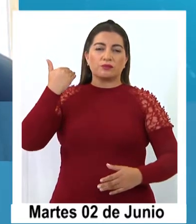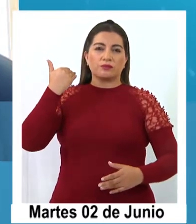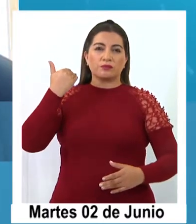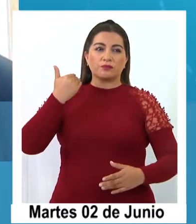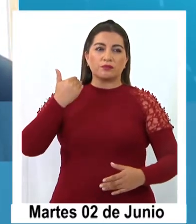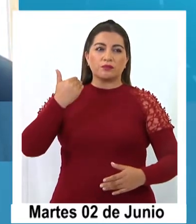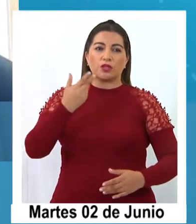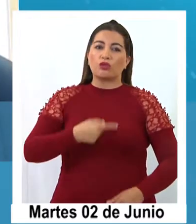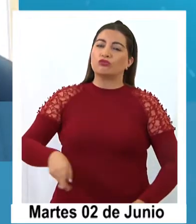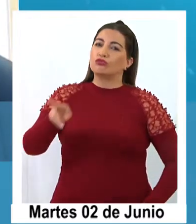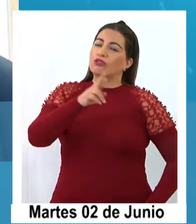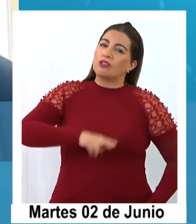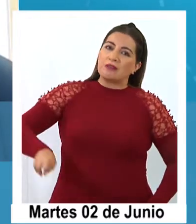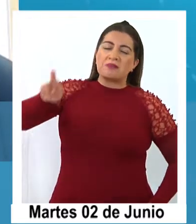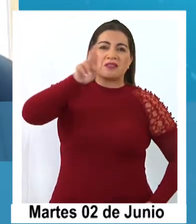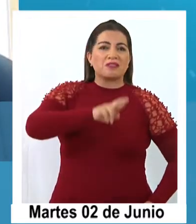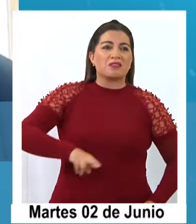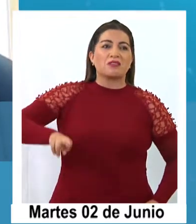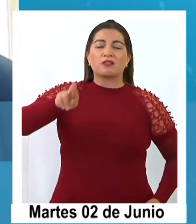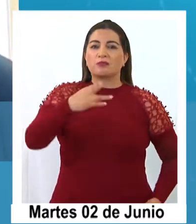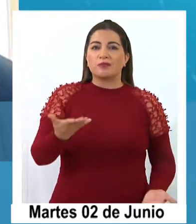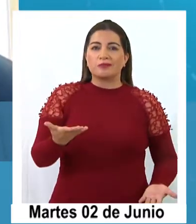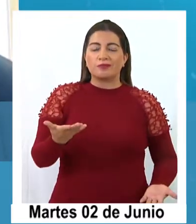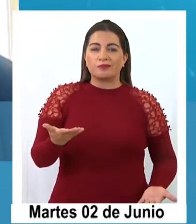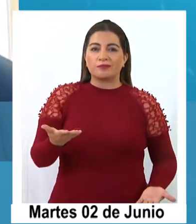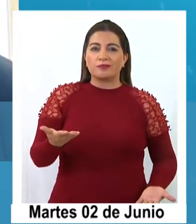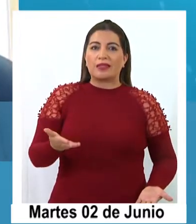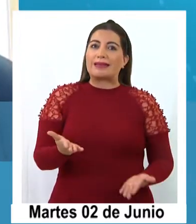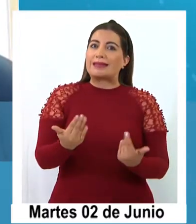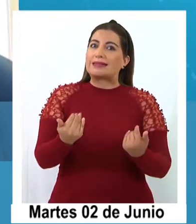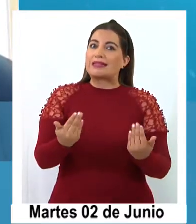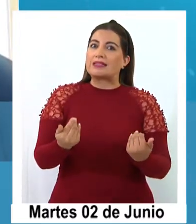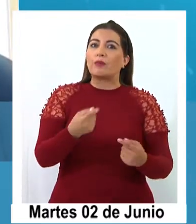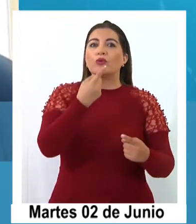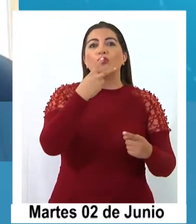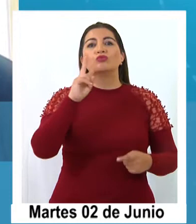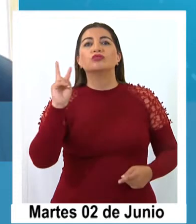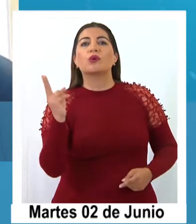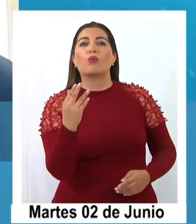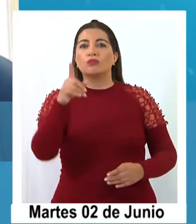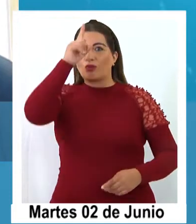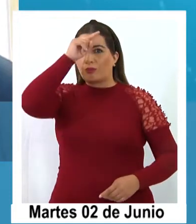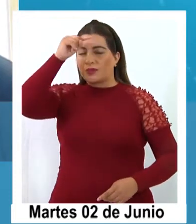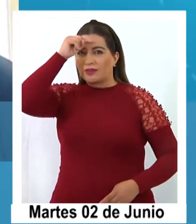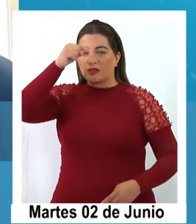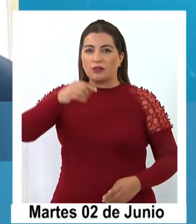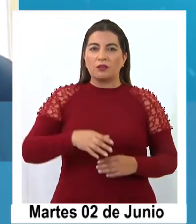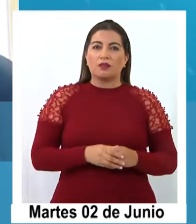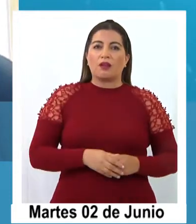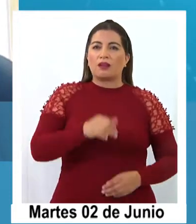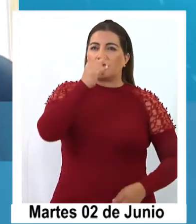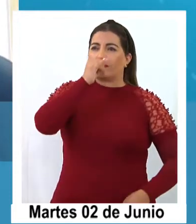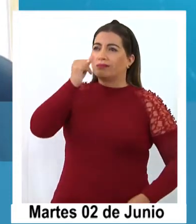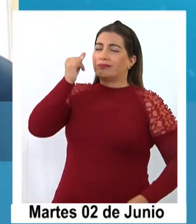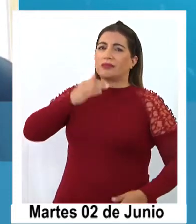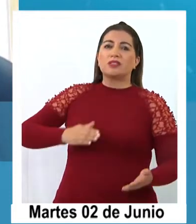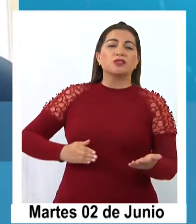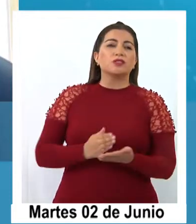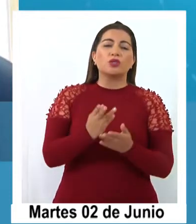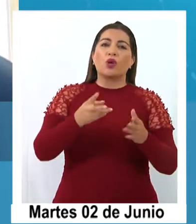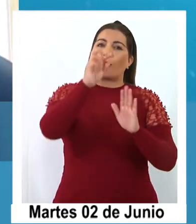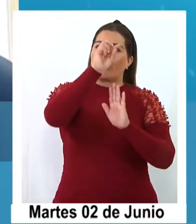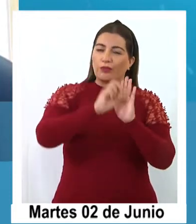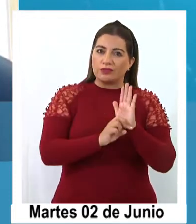insistiendo desde todos los ámbitos en la necesidad de otro hospital, y es por eso que se inició hace mucho tiempo el